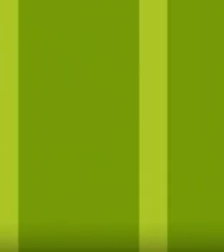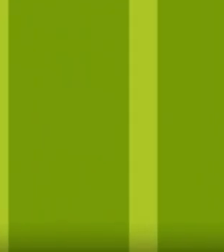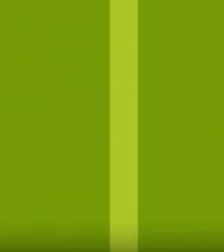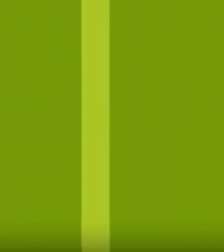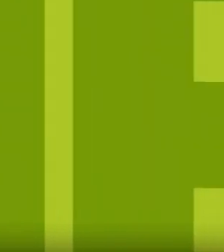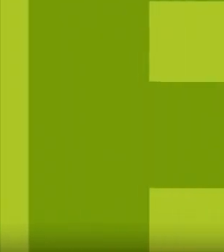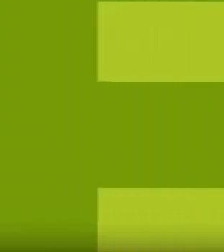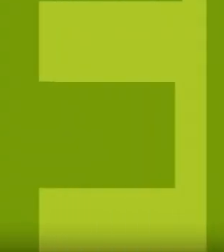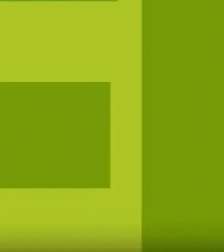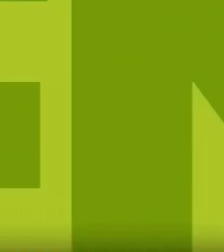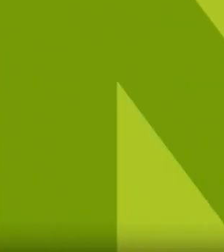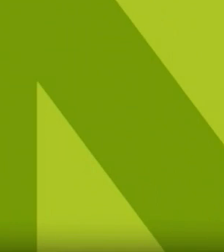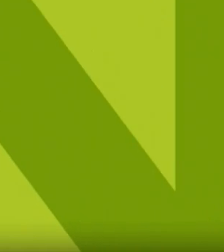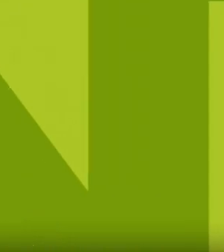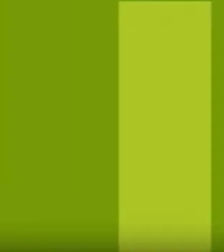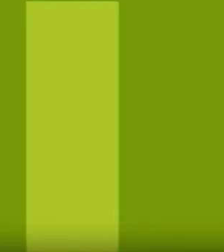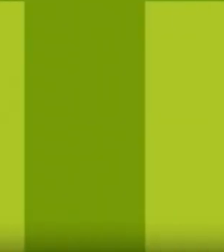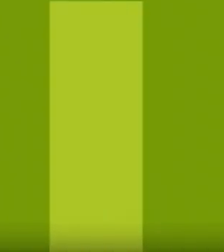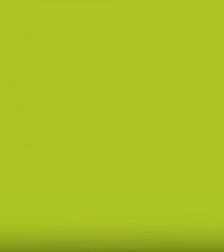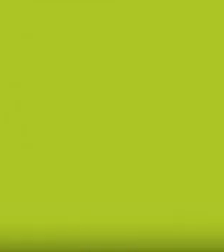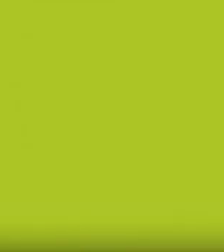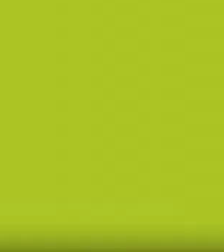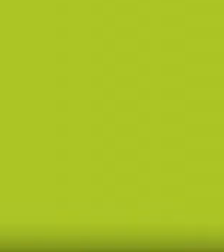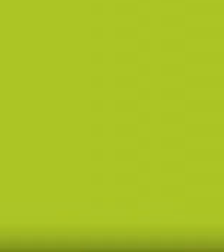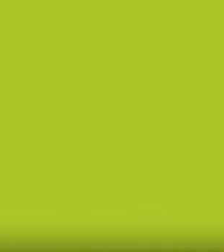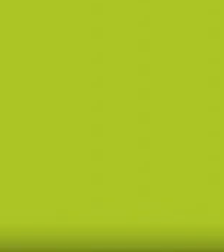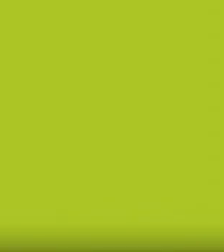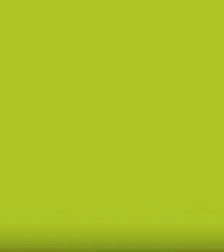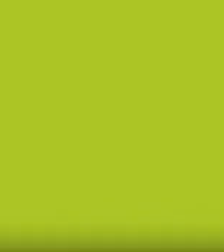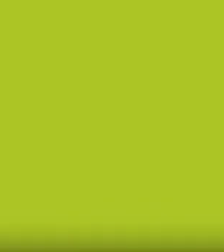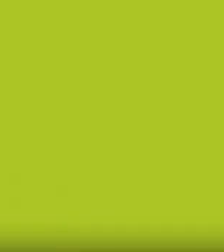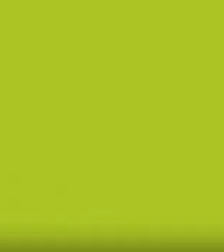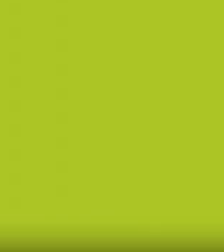Estás viendo Oriente Noticias.